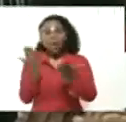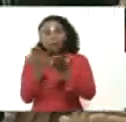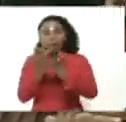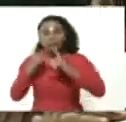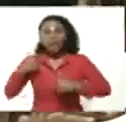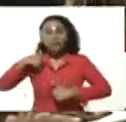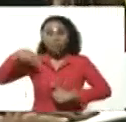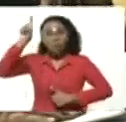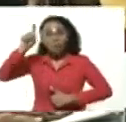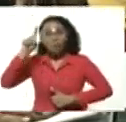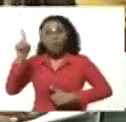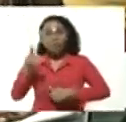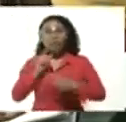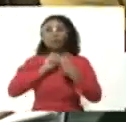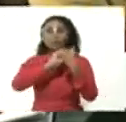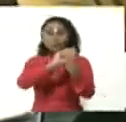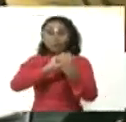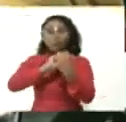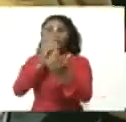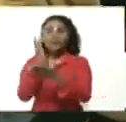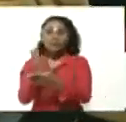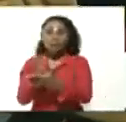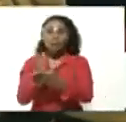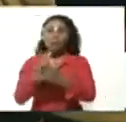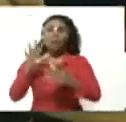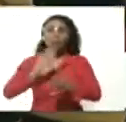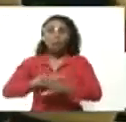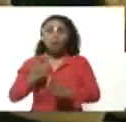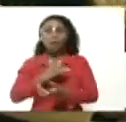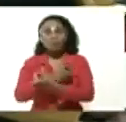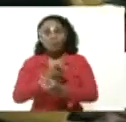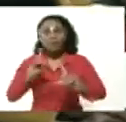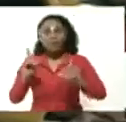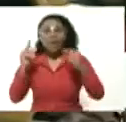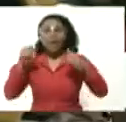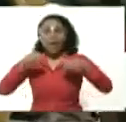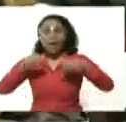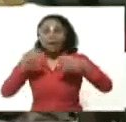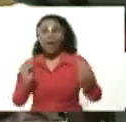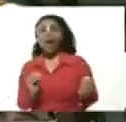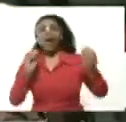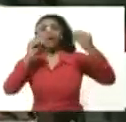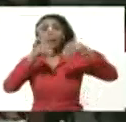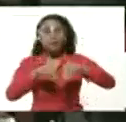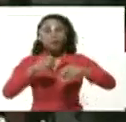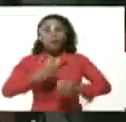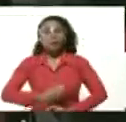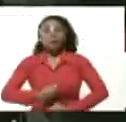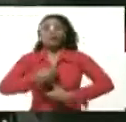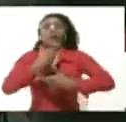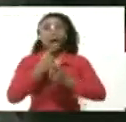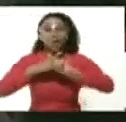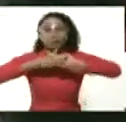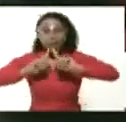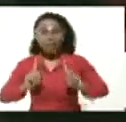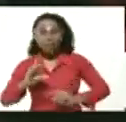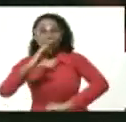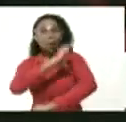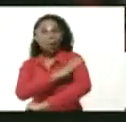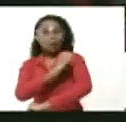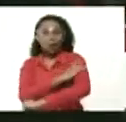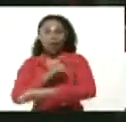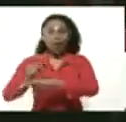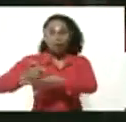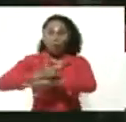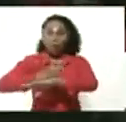básicos de lo que es la democracia, porque creo que este acuerdo que expresan las diferentes oposiciones y el